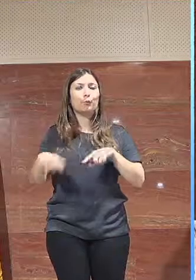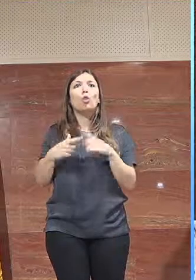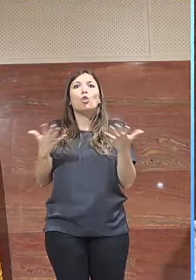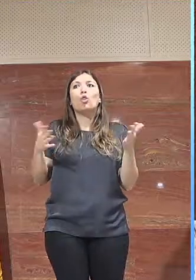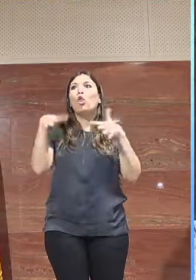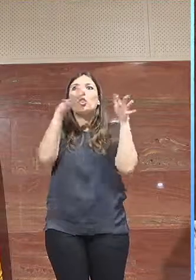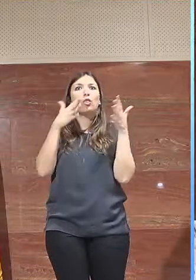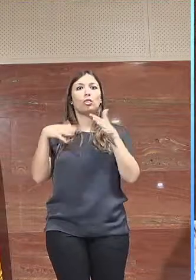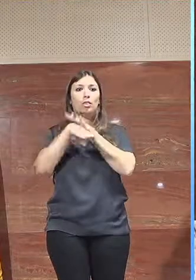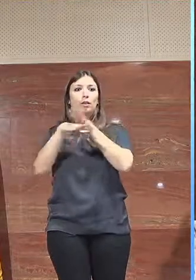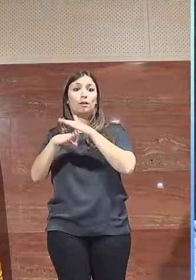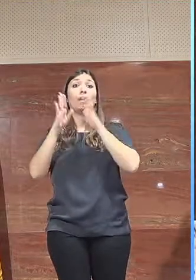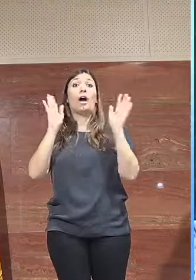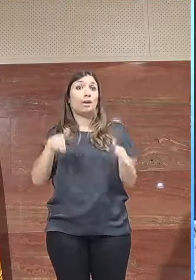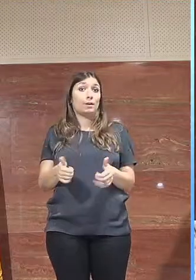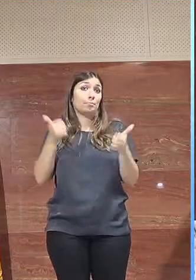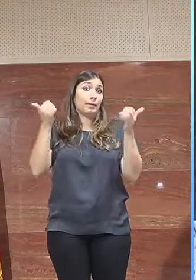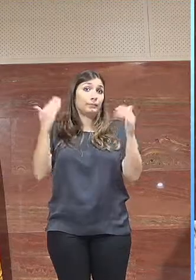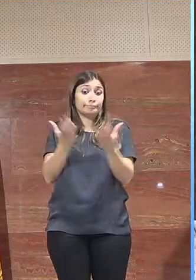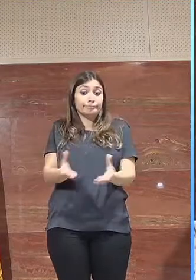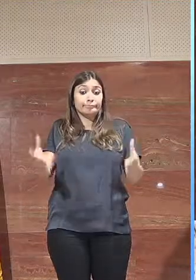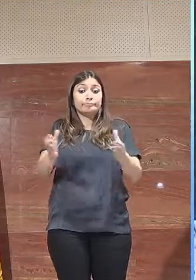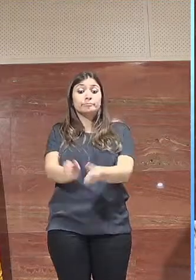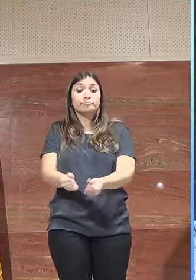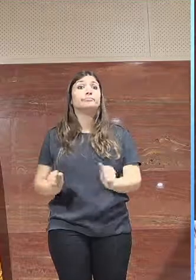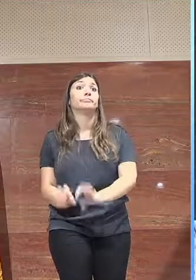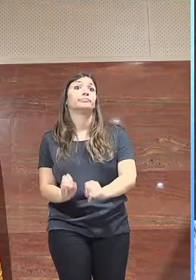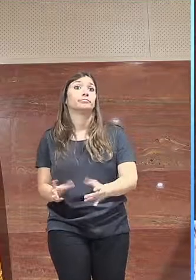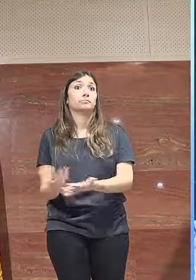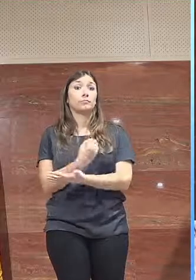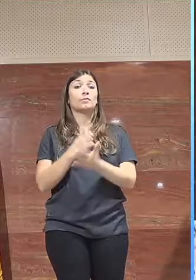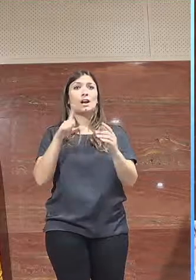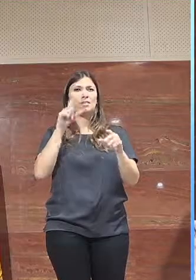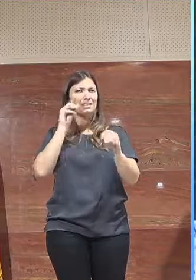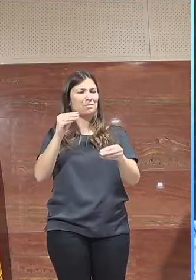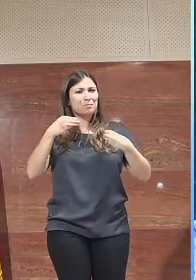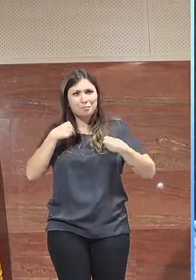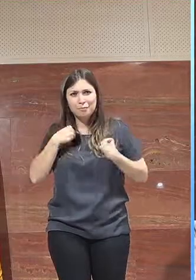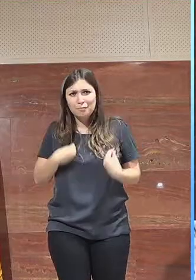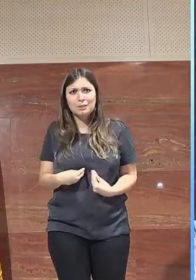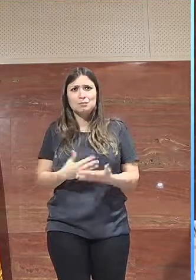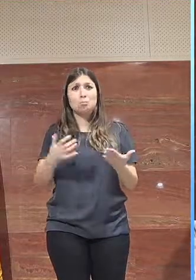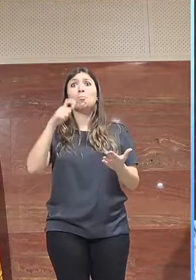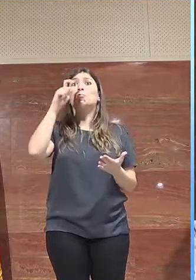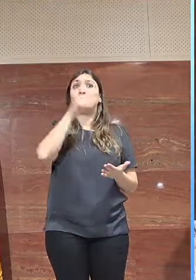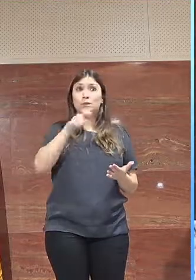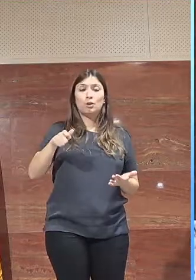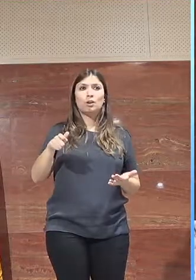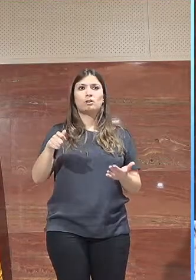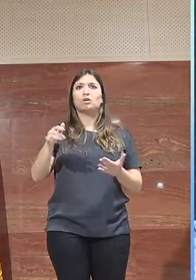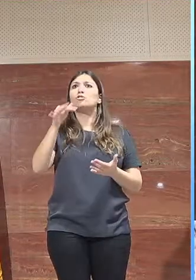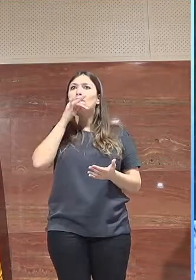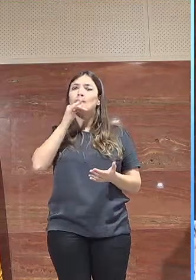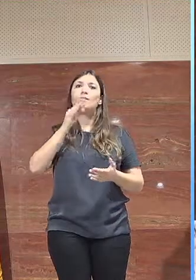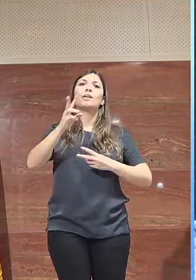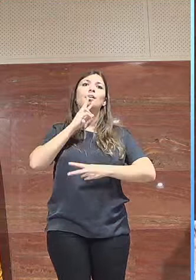los aditamentos que utilizamos habitualmente, ¿no? Entonces, bueno, pues sigue llamando, yo os digo, la atención el que personas nos sigan